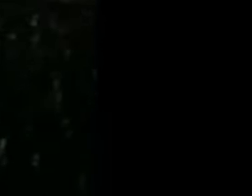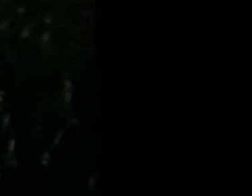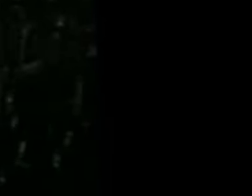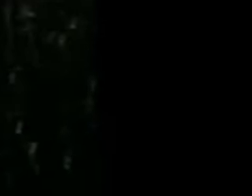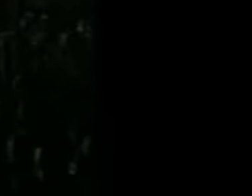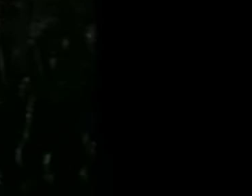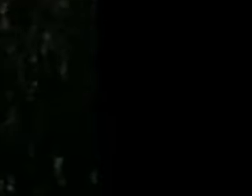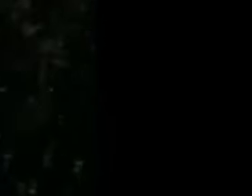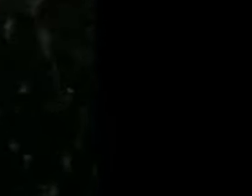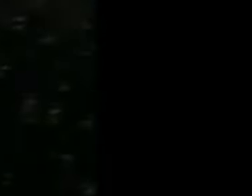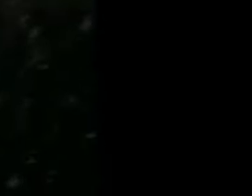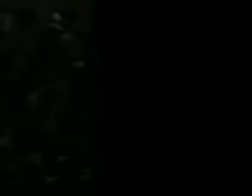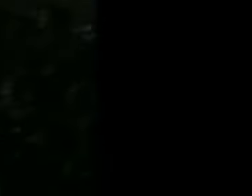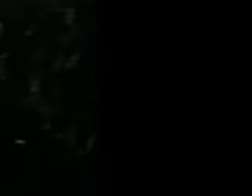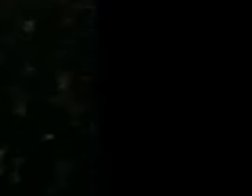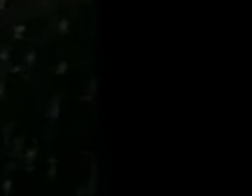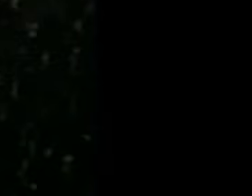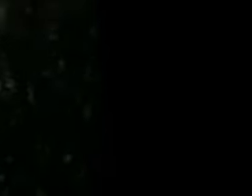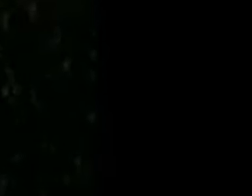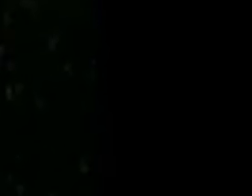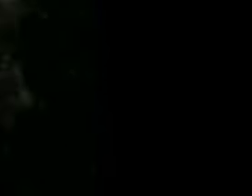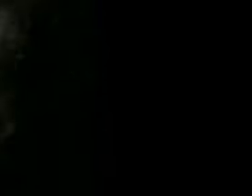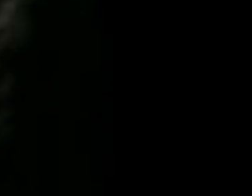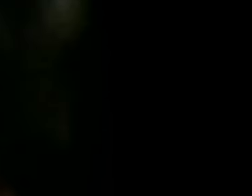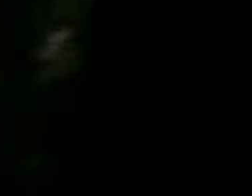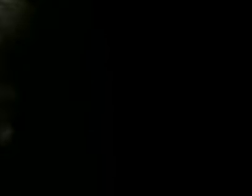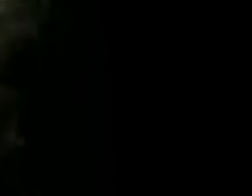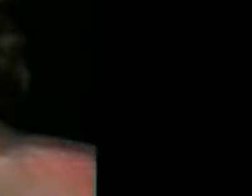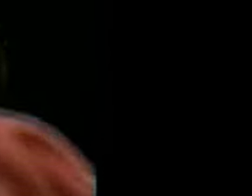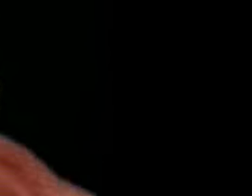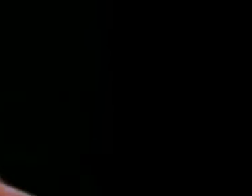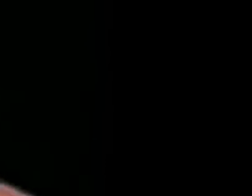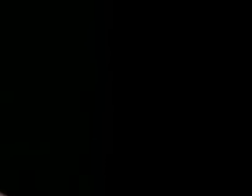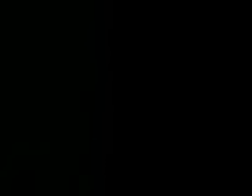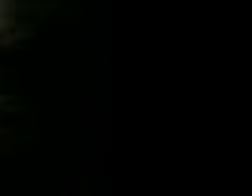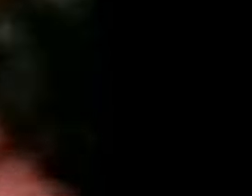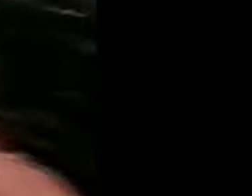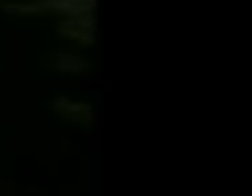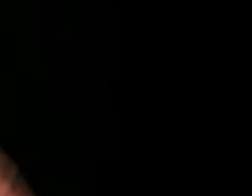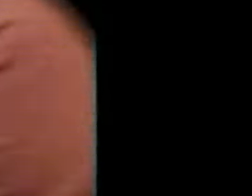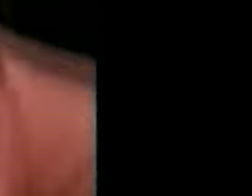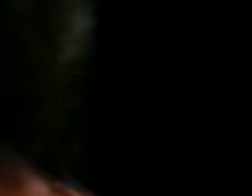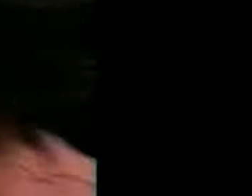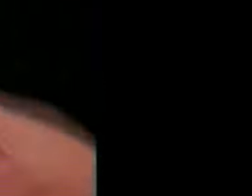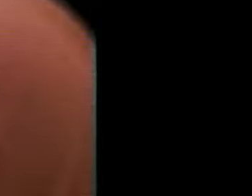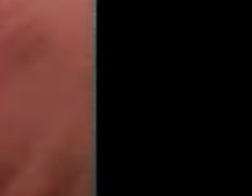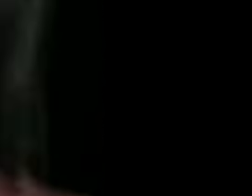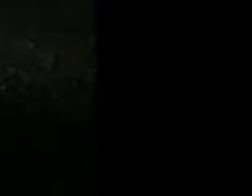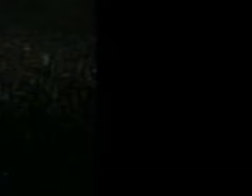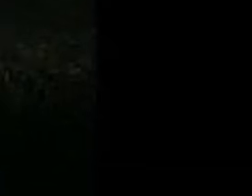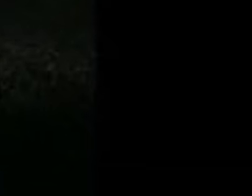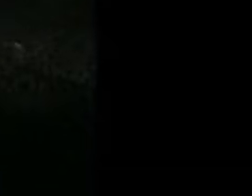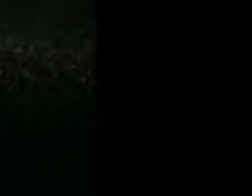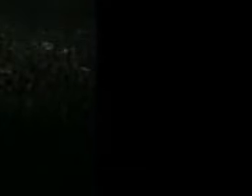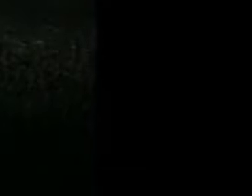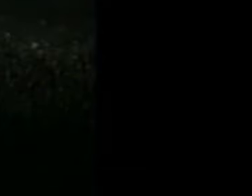todo empieza siempre una vez más. A ver, Rosario aquí, Y a rodar,